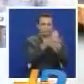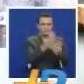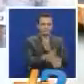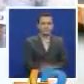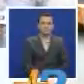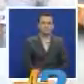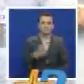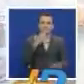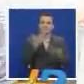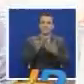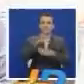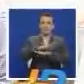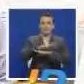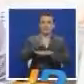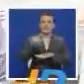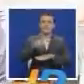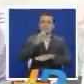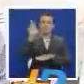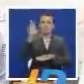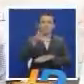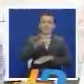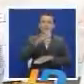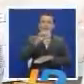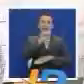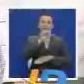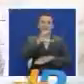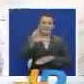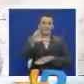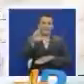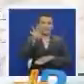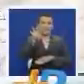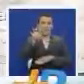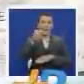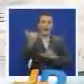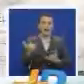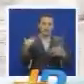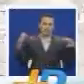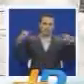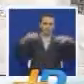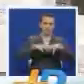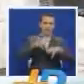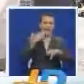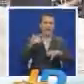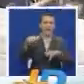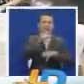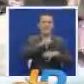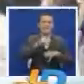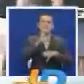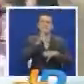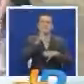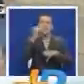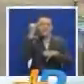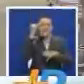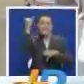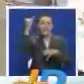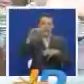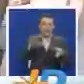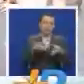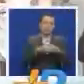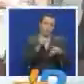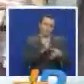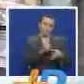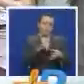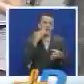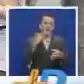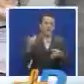Buenas tardes, a esta hora aquí en el sur de Cali, en la calle Novena, se desarrolla el plantón convocado por un grupo de mujeres en protestas por lo